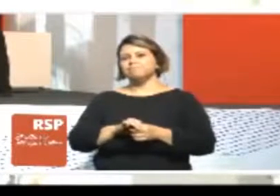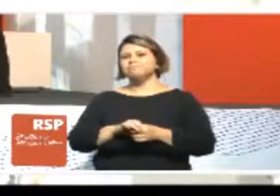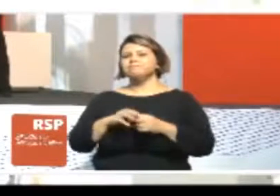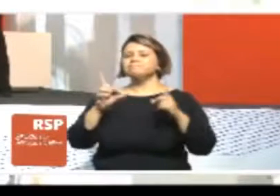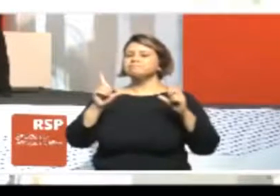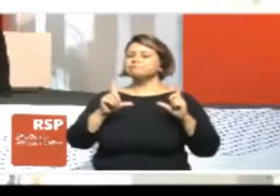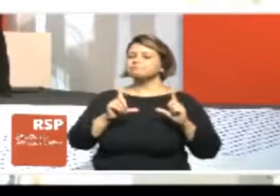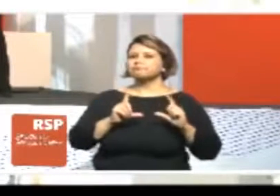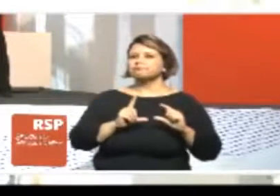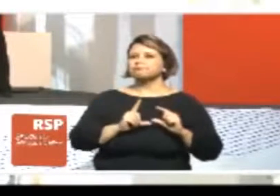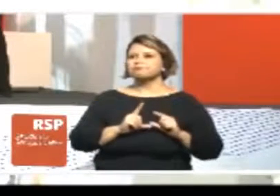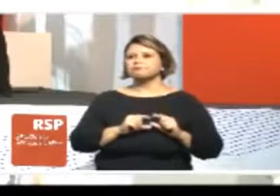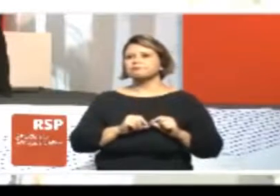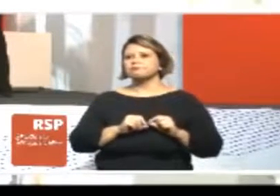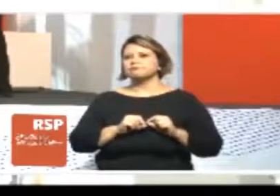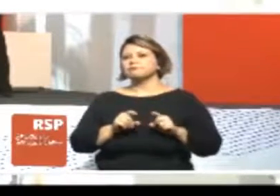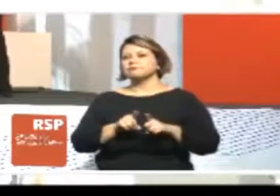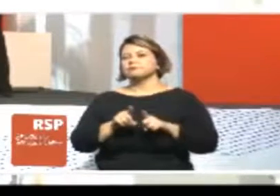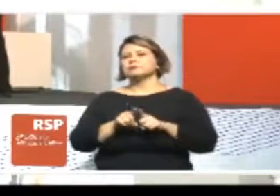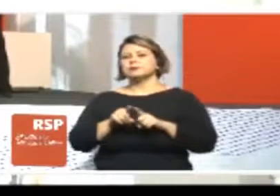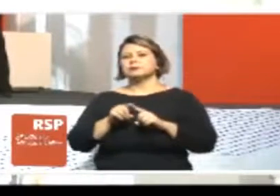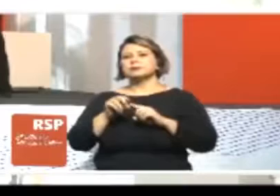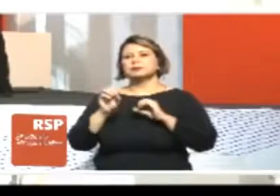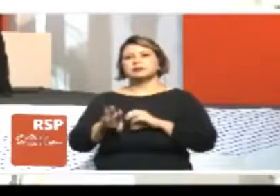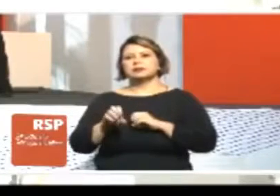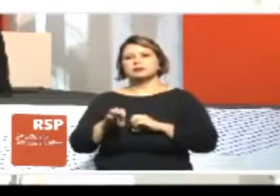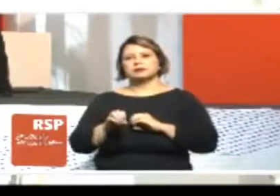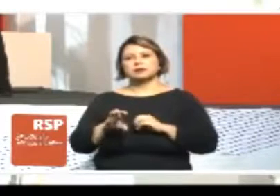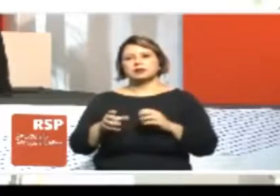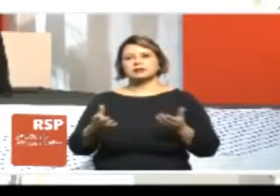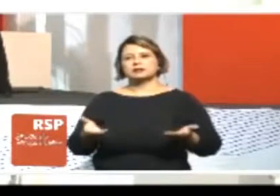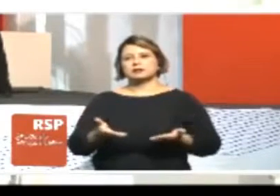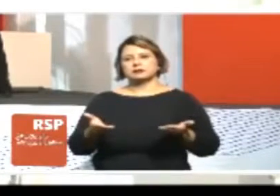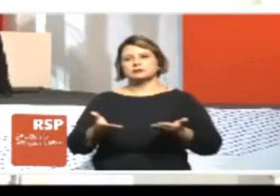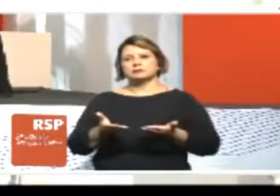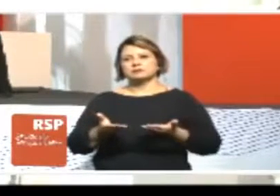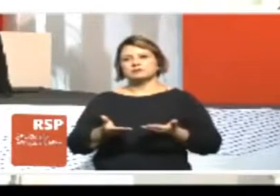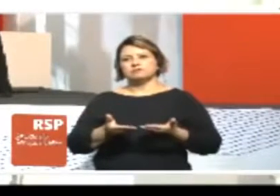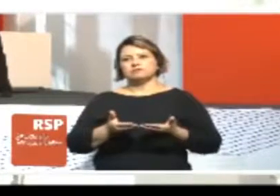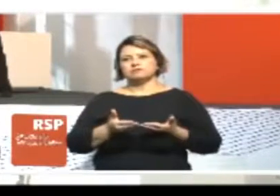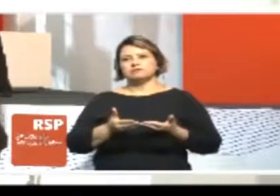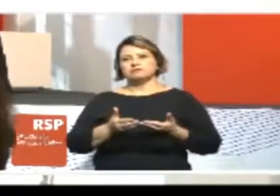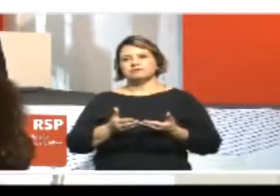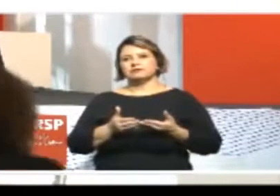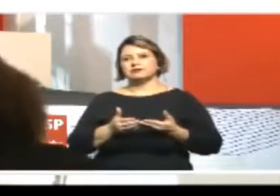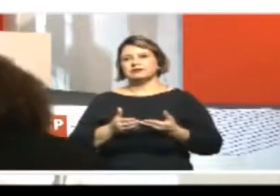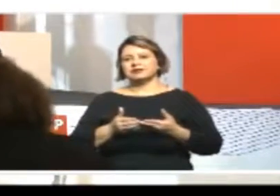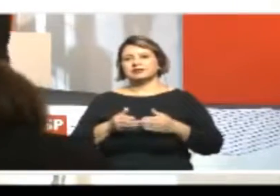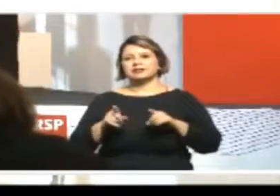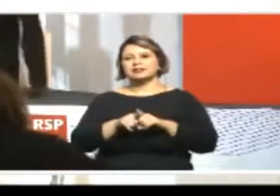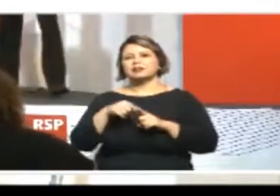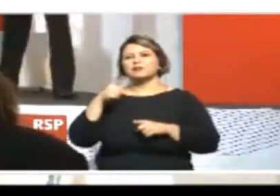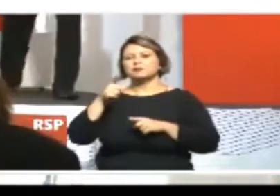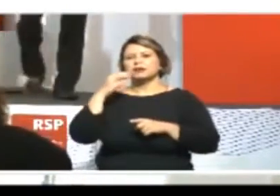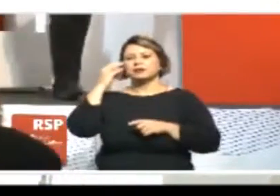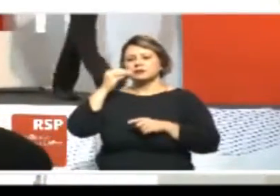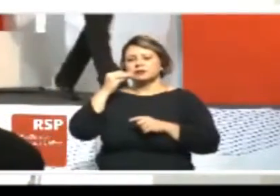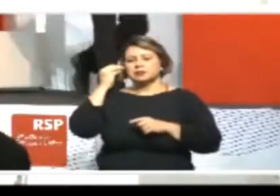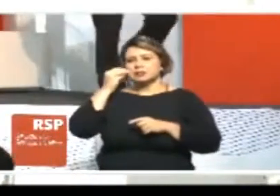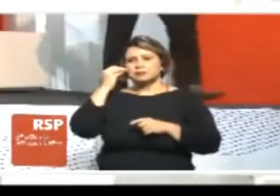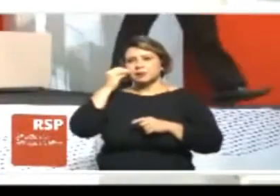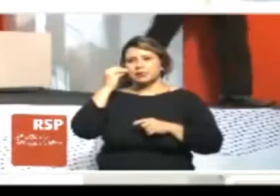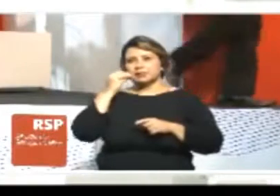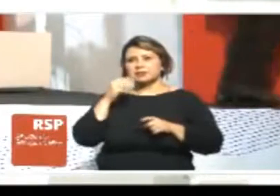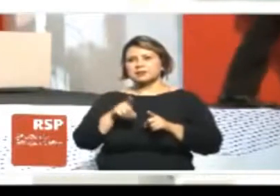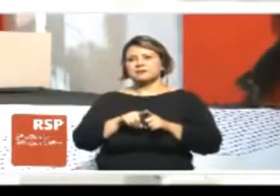de educación. Bueno, sigámonos a otra experiencia. Entonces, no quise que me tildaran como la profesora que solo estudia